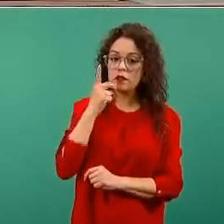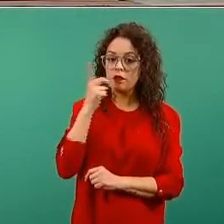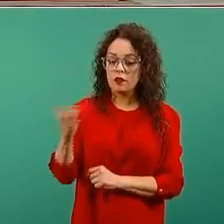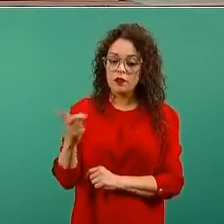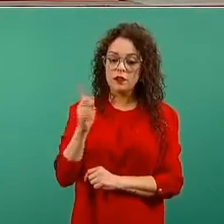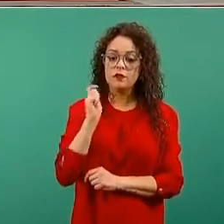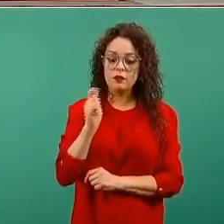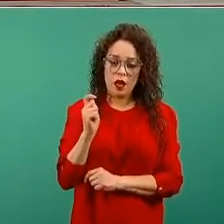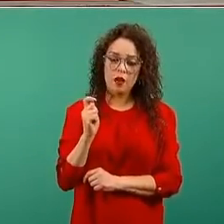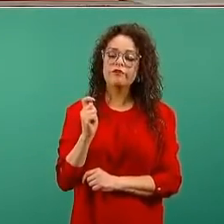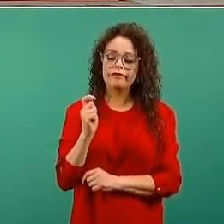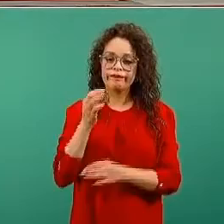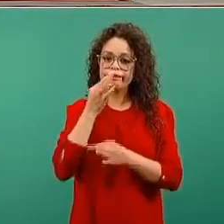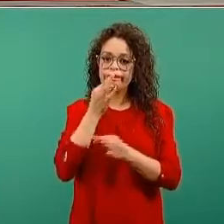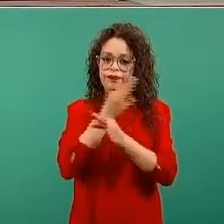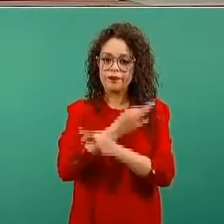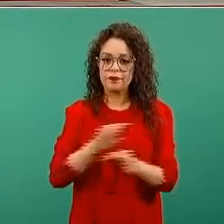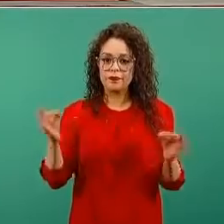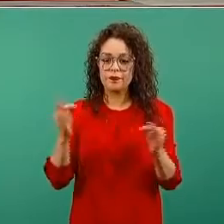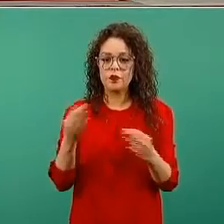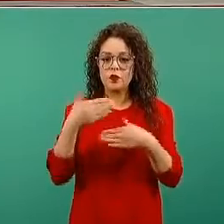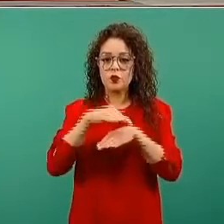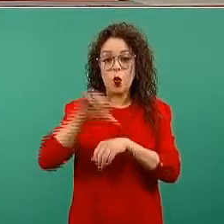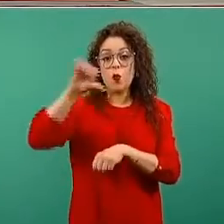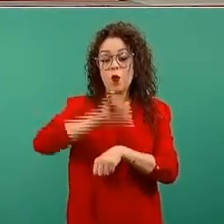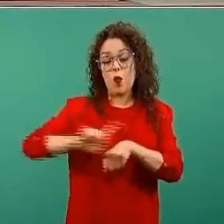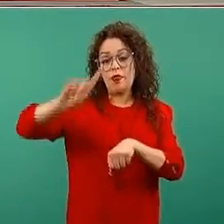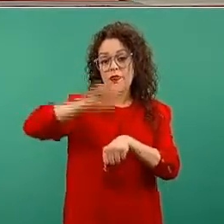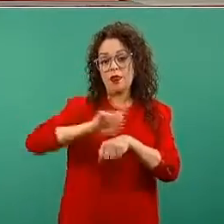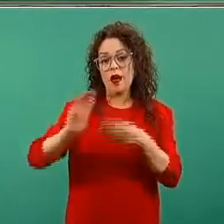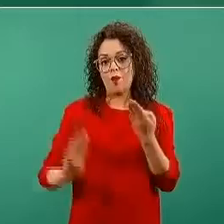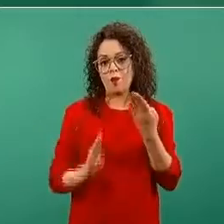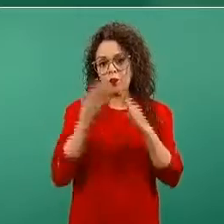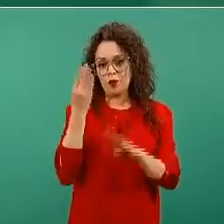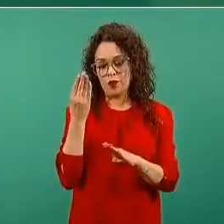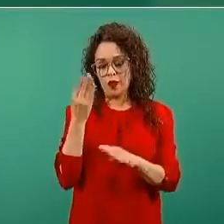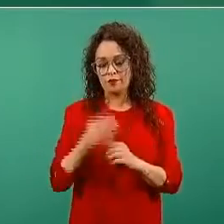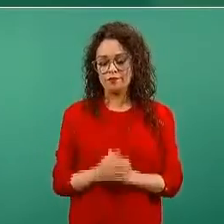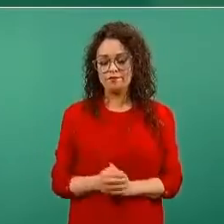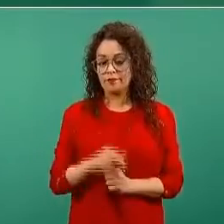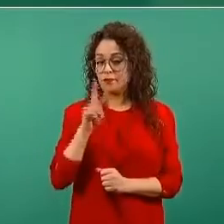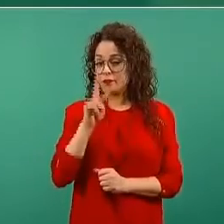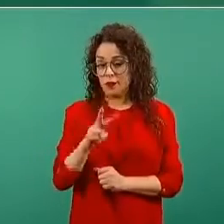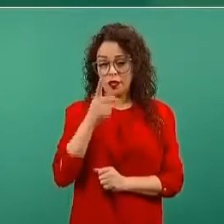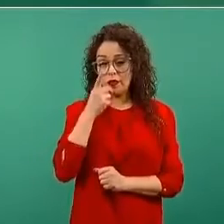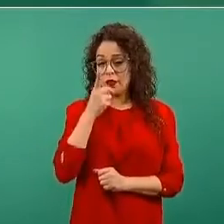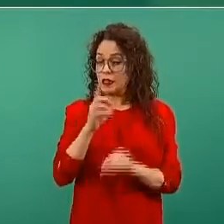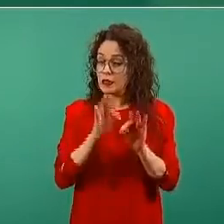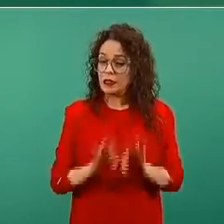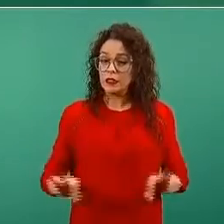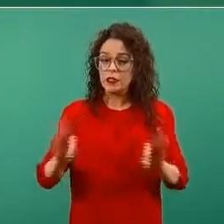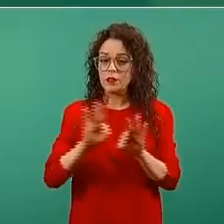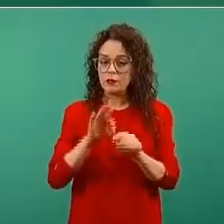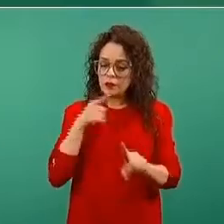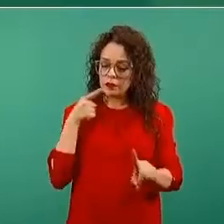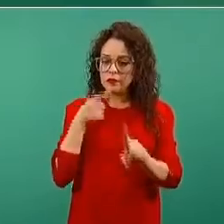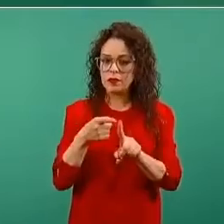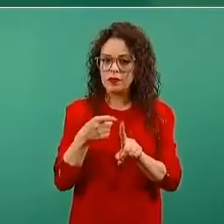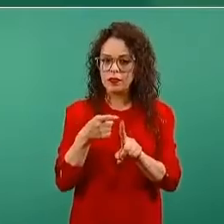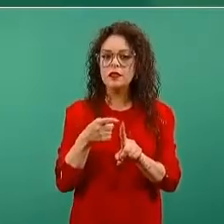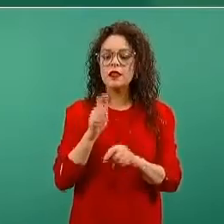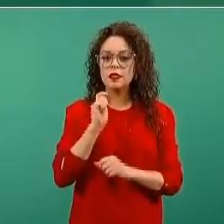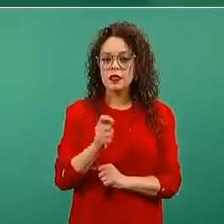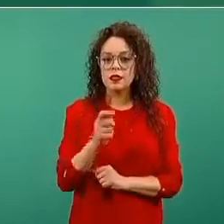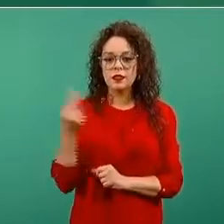su mensaje al respecto de este Día Mundial y señaló la importancia de tener la garantía